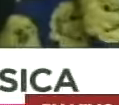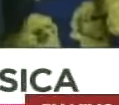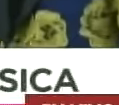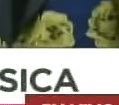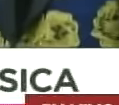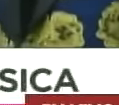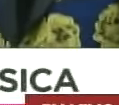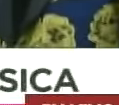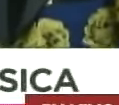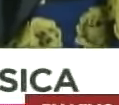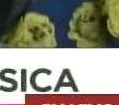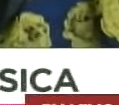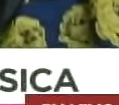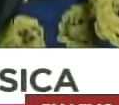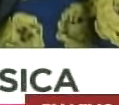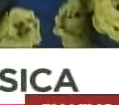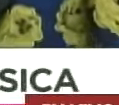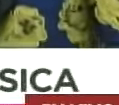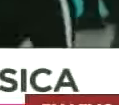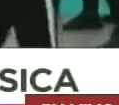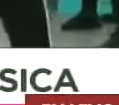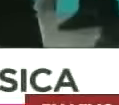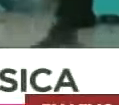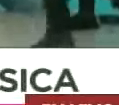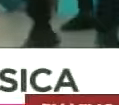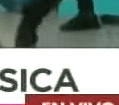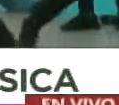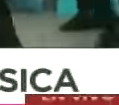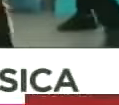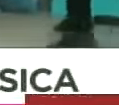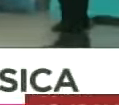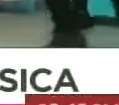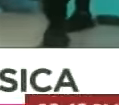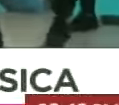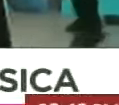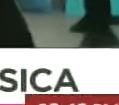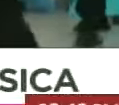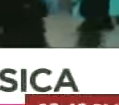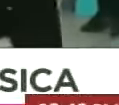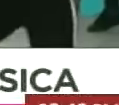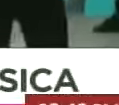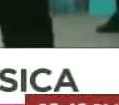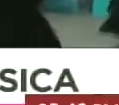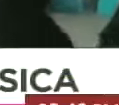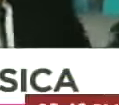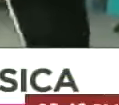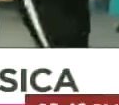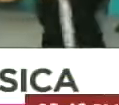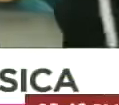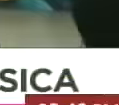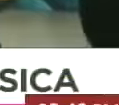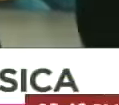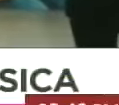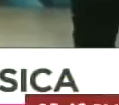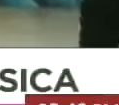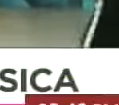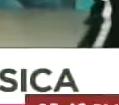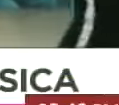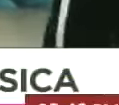la arena, lo que me llena. Porque sin pena siempre llevaré tu bandera. Siempre quiero